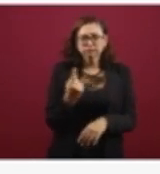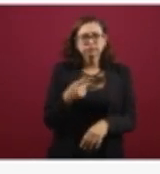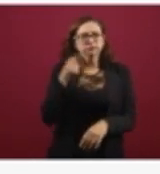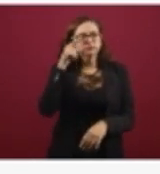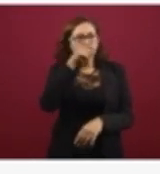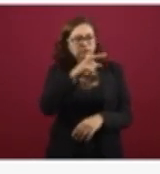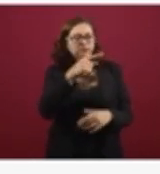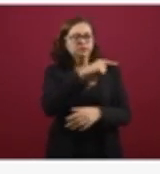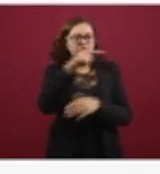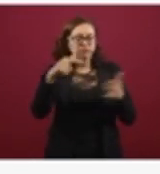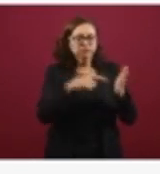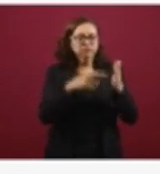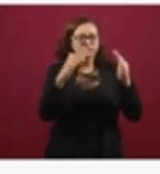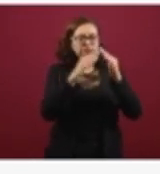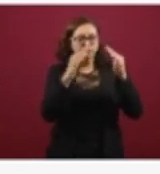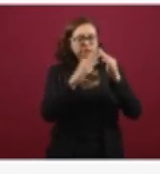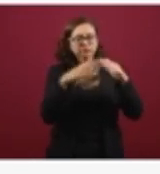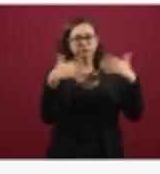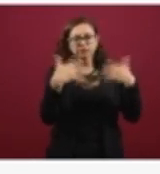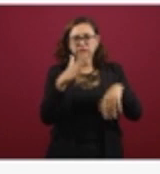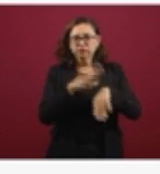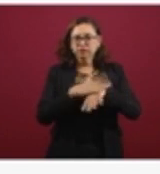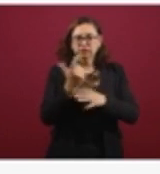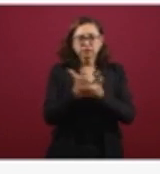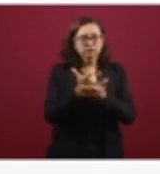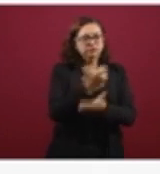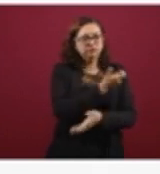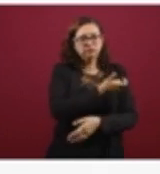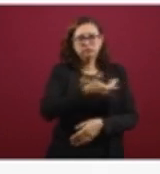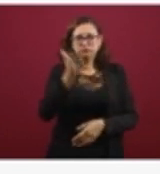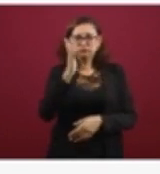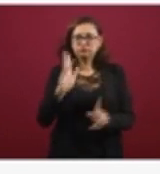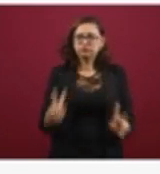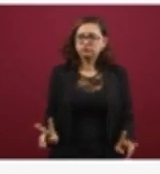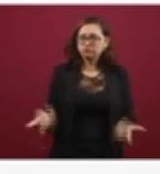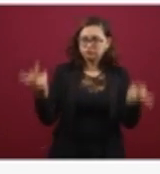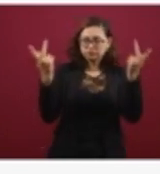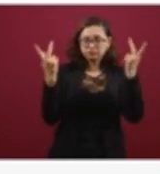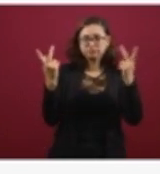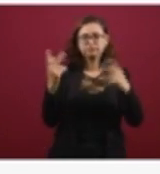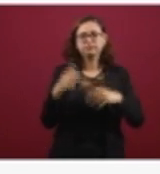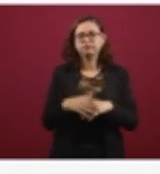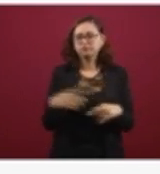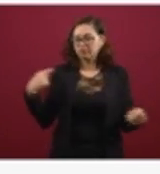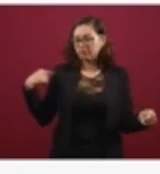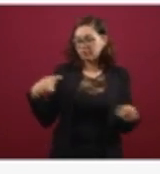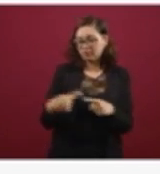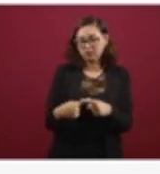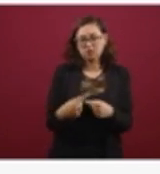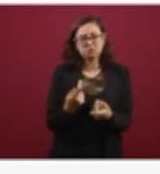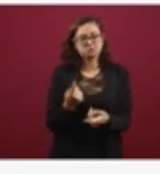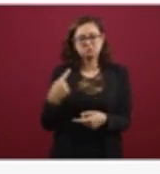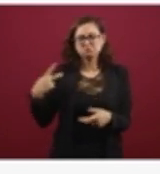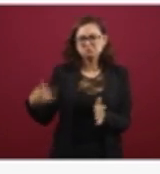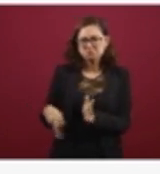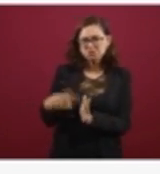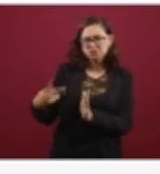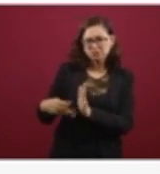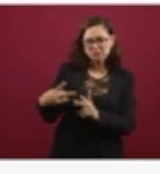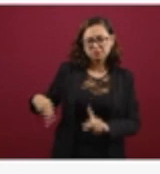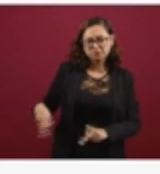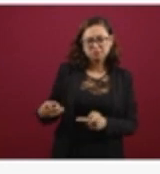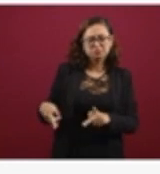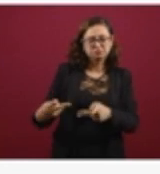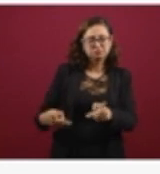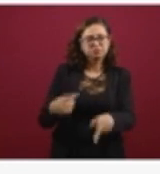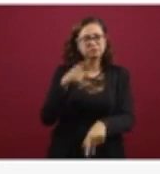bien inmueble de mayor valor que hemos dado cauce en la actual administración. Estamos hablando de 102